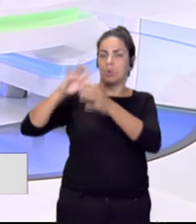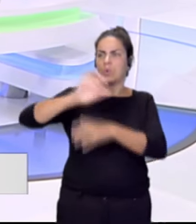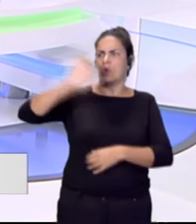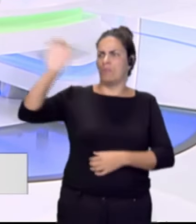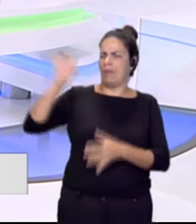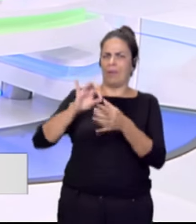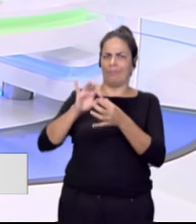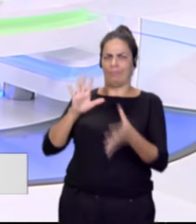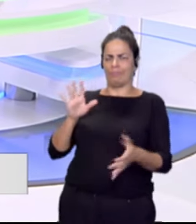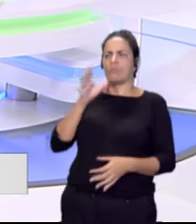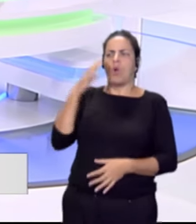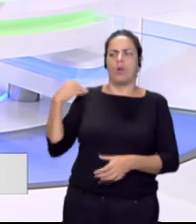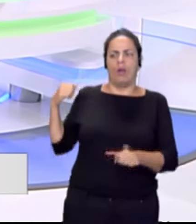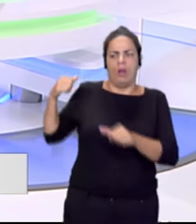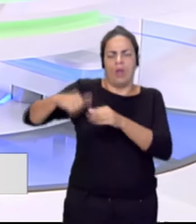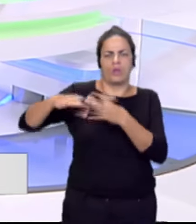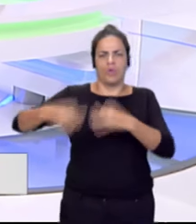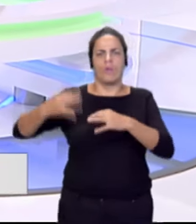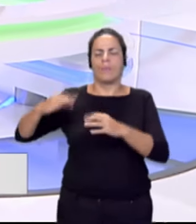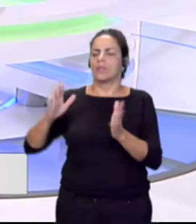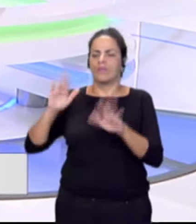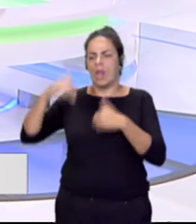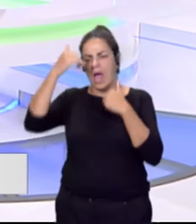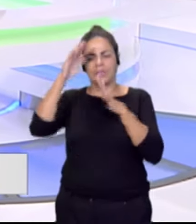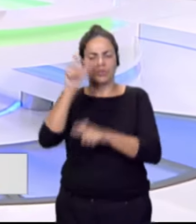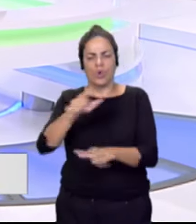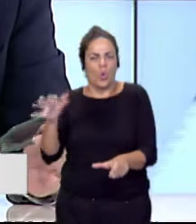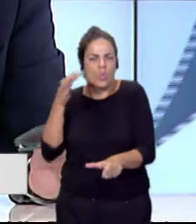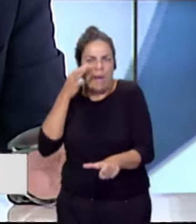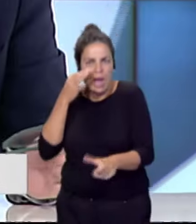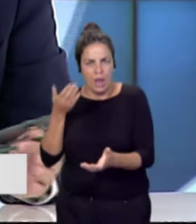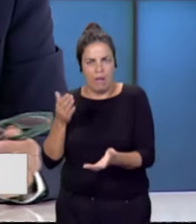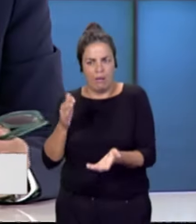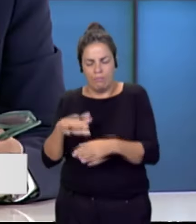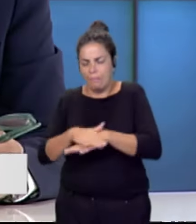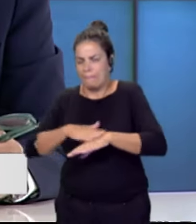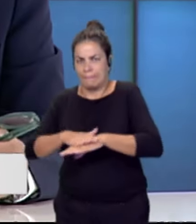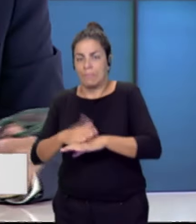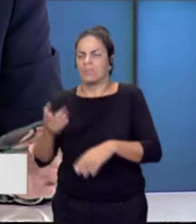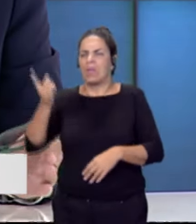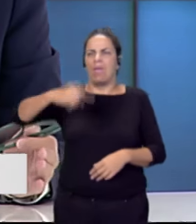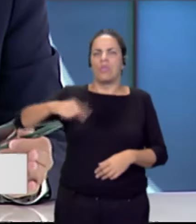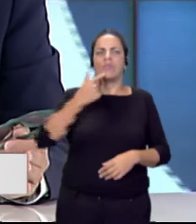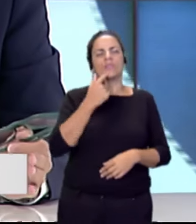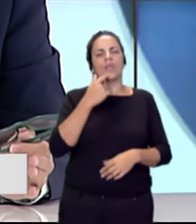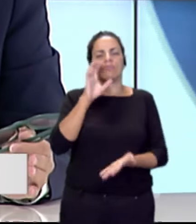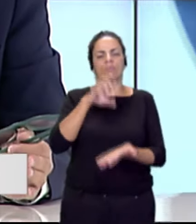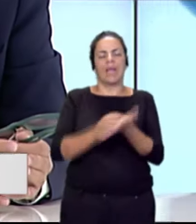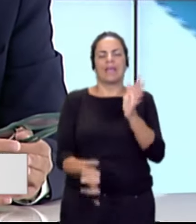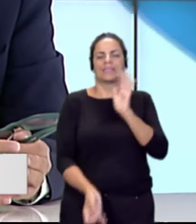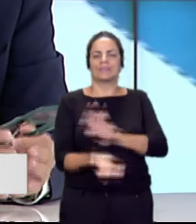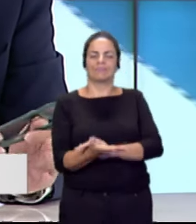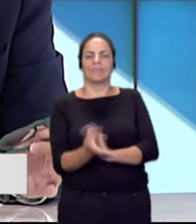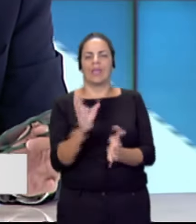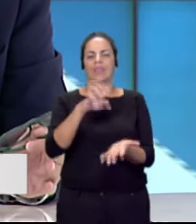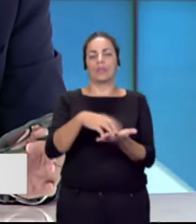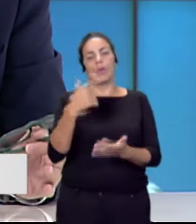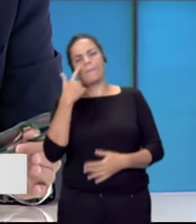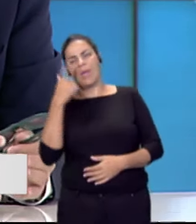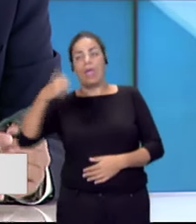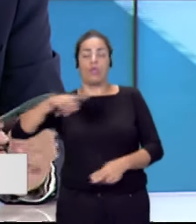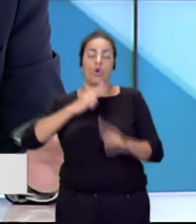en una atención humana a las personas. Eso de hacer centros que ellos llaman de vigilancia, pero efectivamente son de internamiento, y